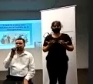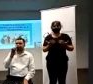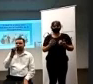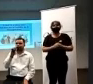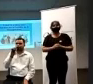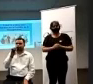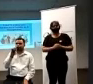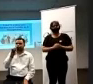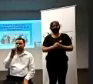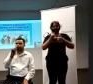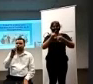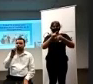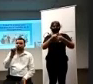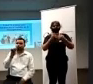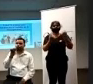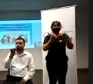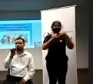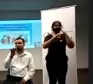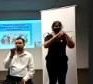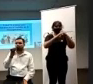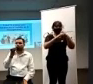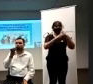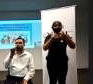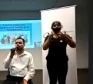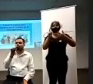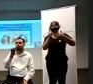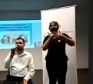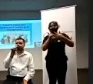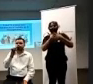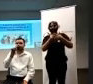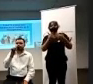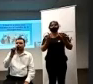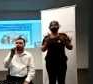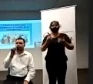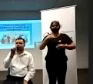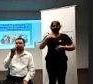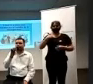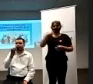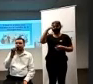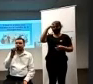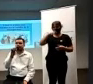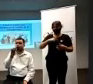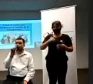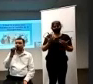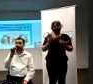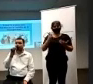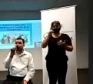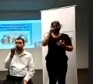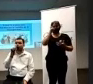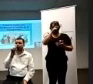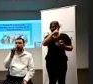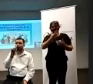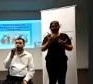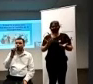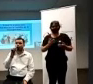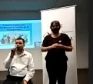y la dignidad. Todos somos dignos cuando podemos ser independientes, cuando necesitamos ayuda